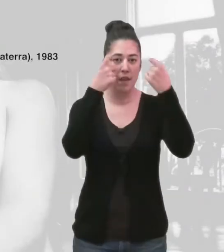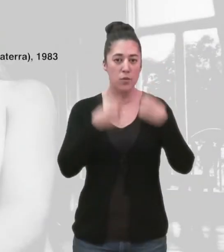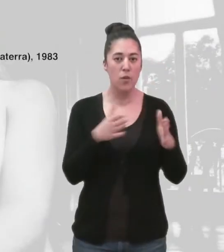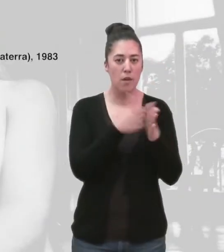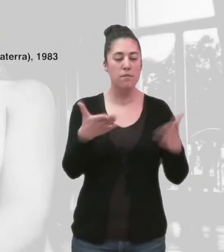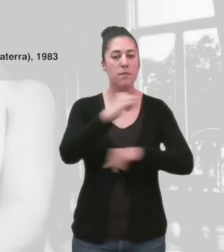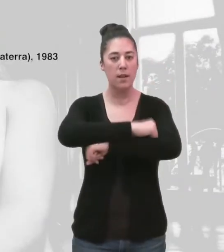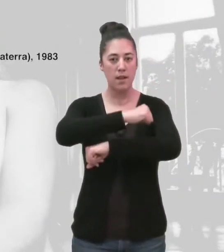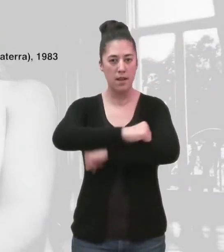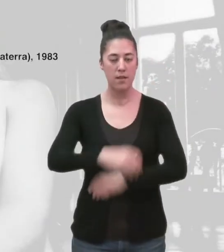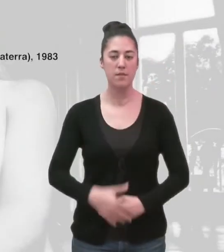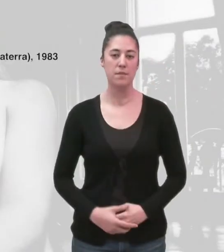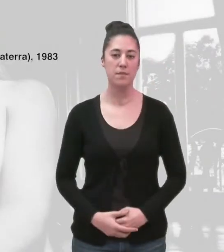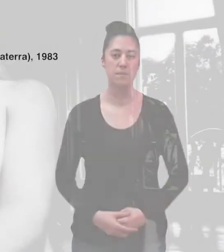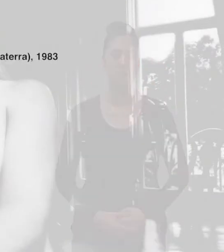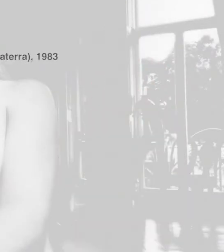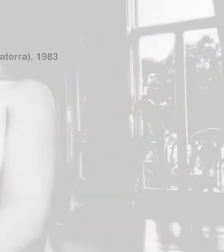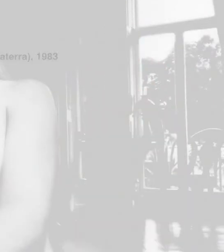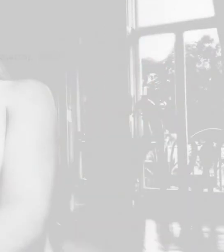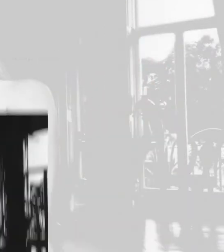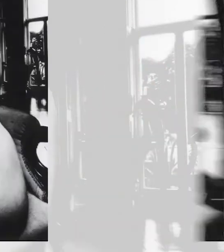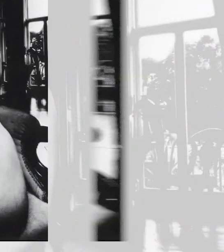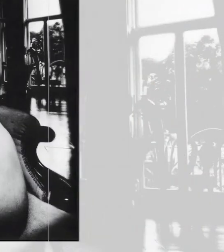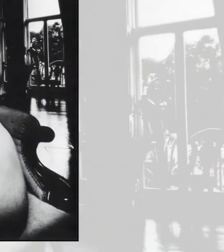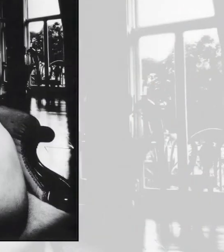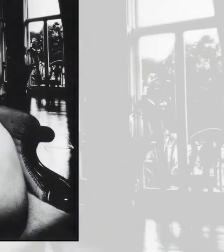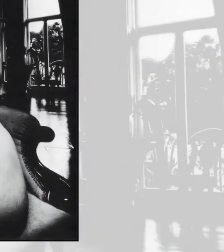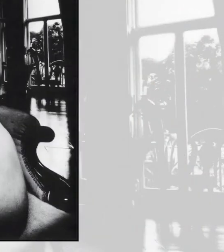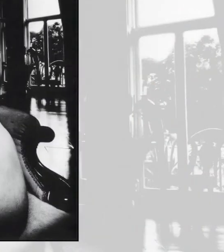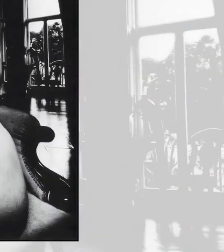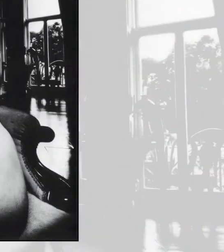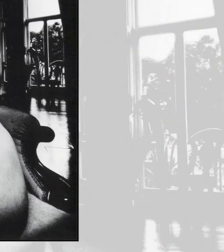Bill Brandt, desnudo junto a la ventana.